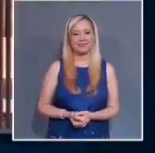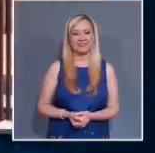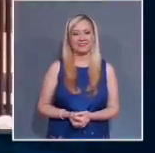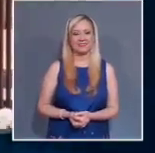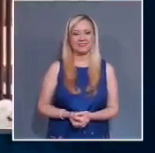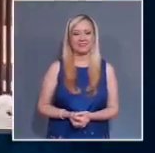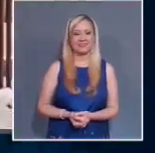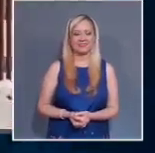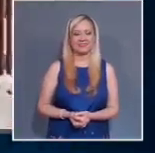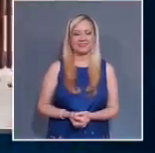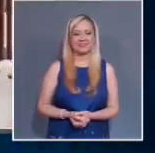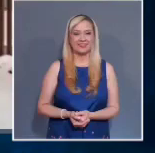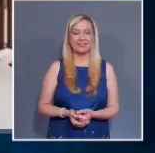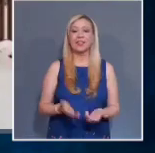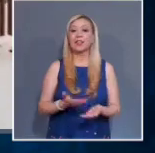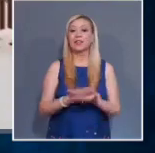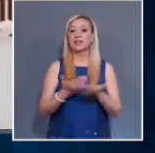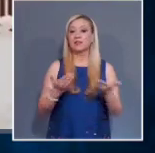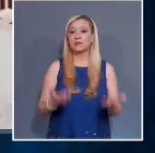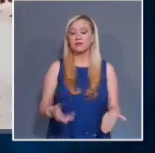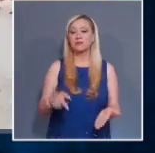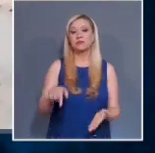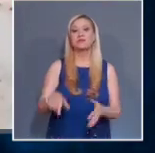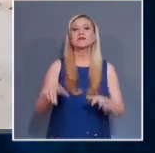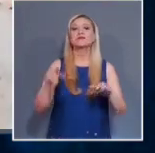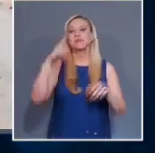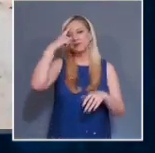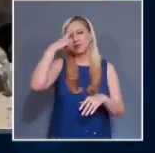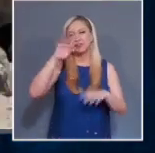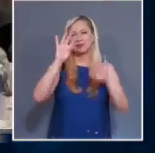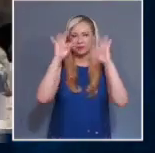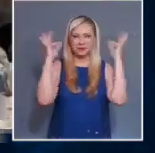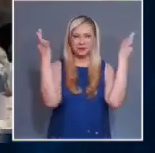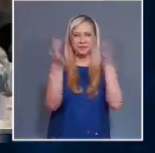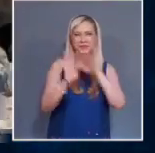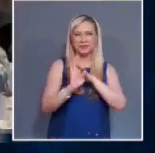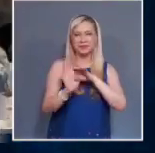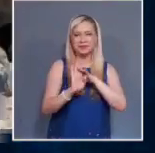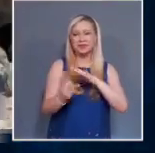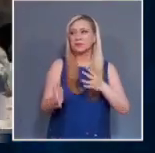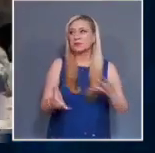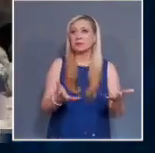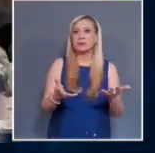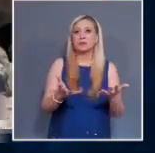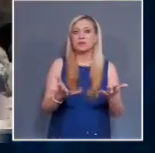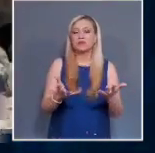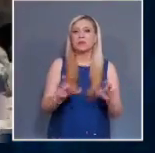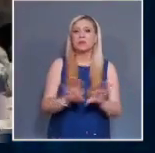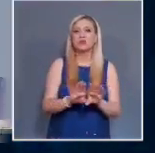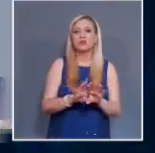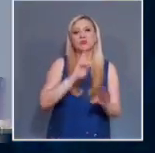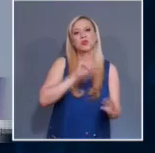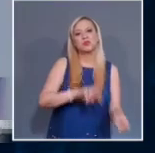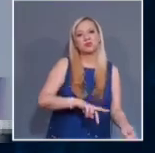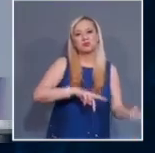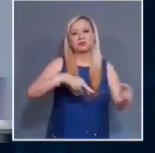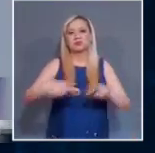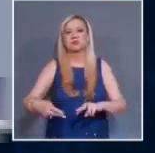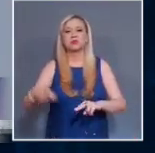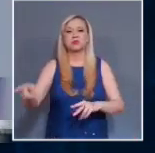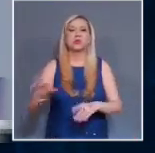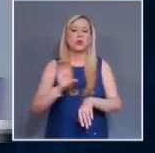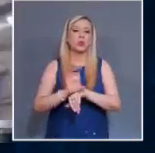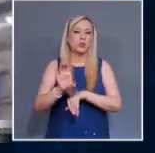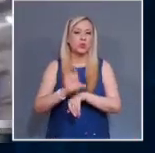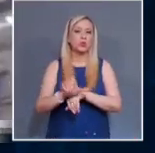La suspensión de la medida migratoria Título 42 provocó crear centros para la gestión de solicitudes de migrantes en Colombia y Guatemala por parte